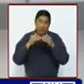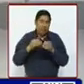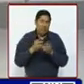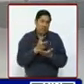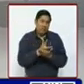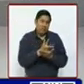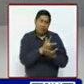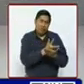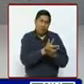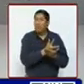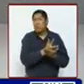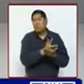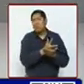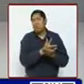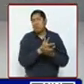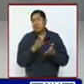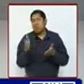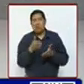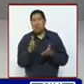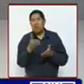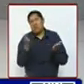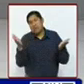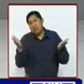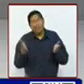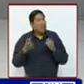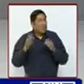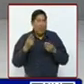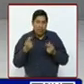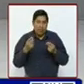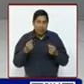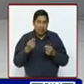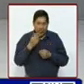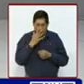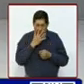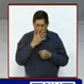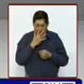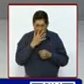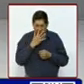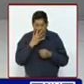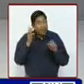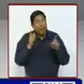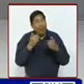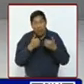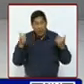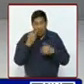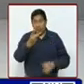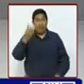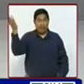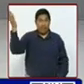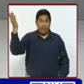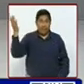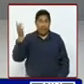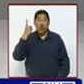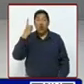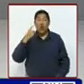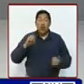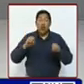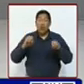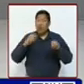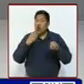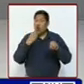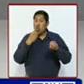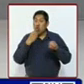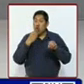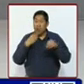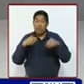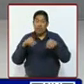estacionados donde no deberían, no permiten que haya circulación fluida. Y aparte, fíjate, una de sus luces rojas